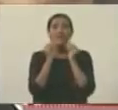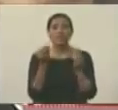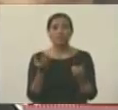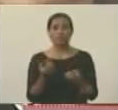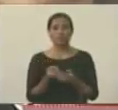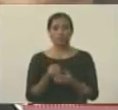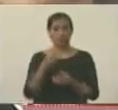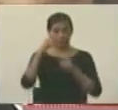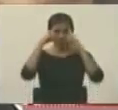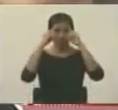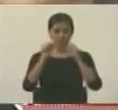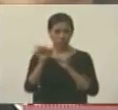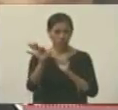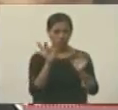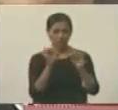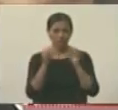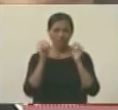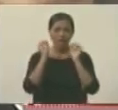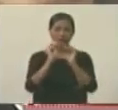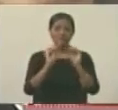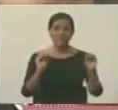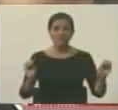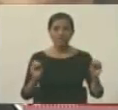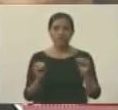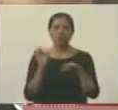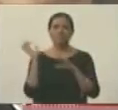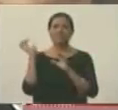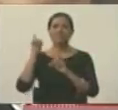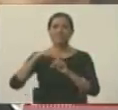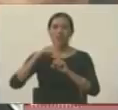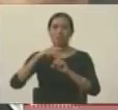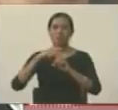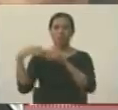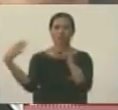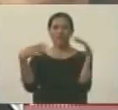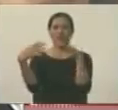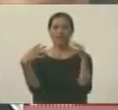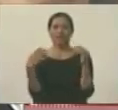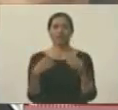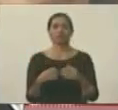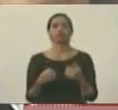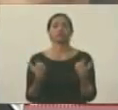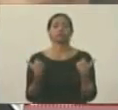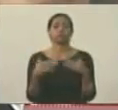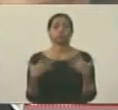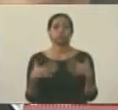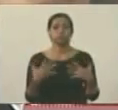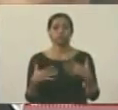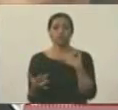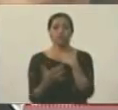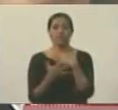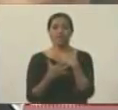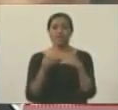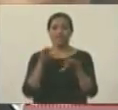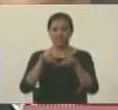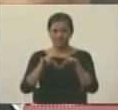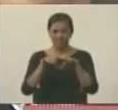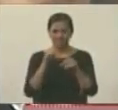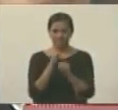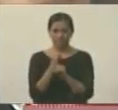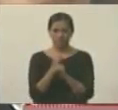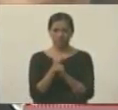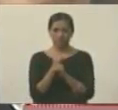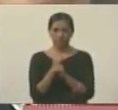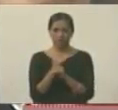del tipo de guerra cibernética de cómo se podía atacar inclusive inclusive he llegado a decir en esos análisis